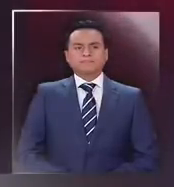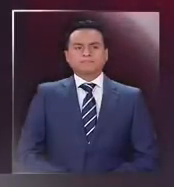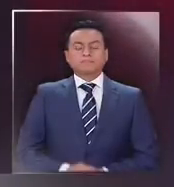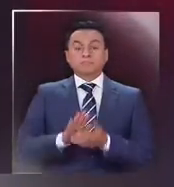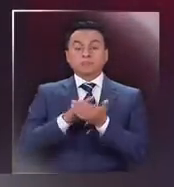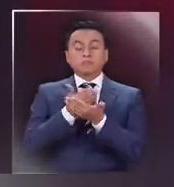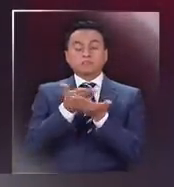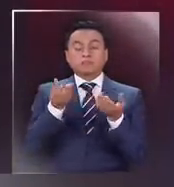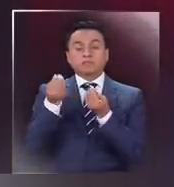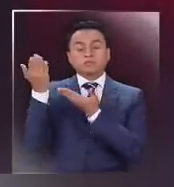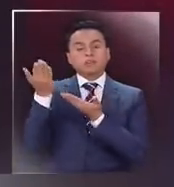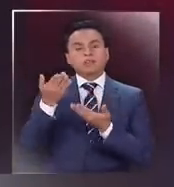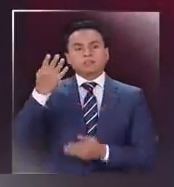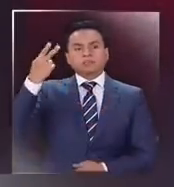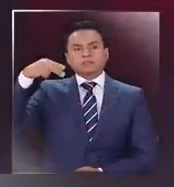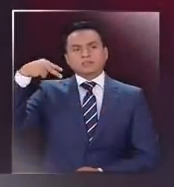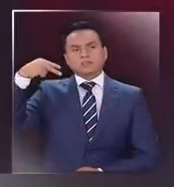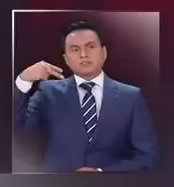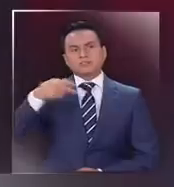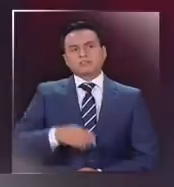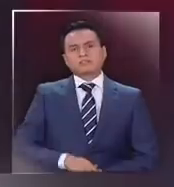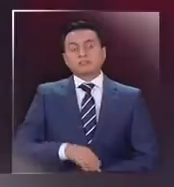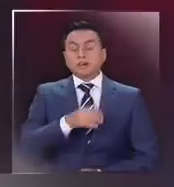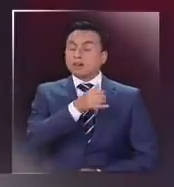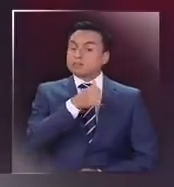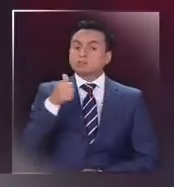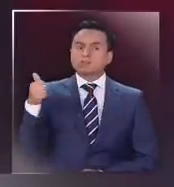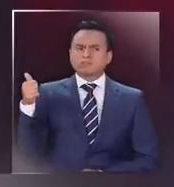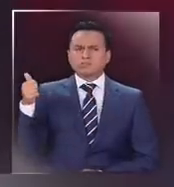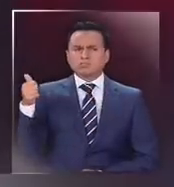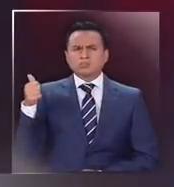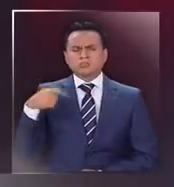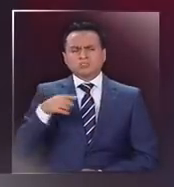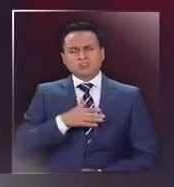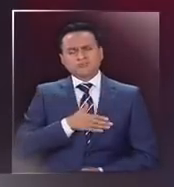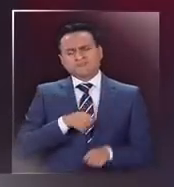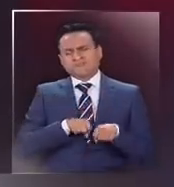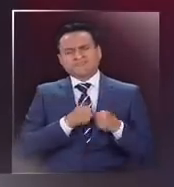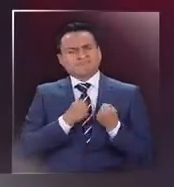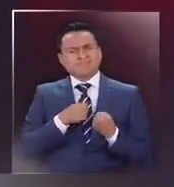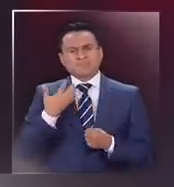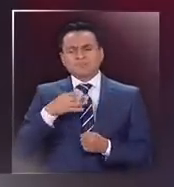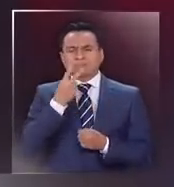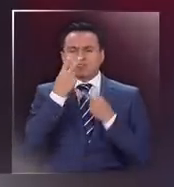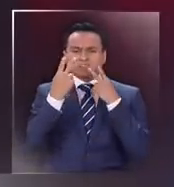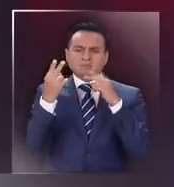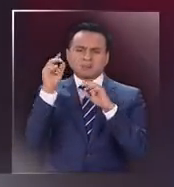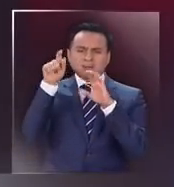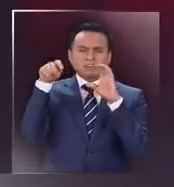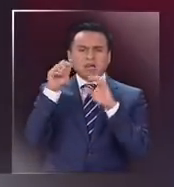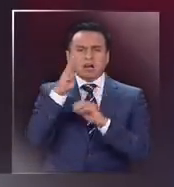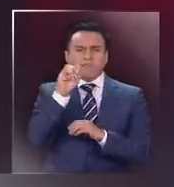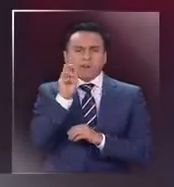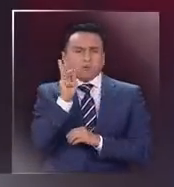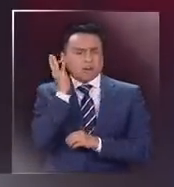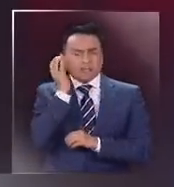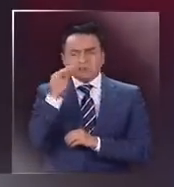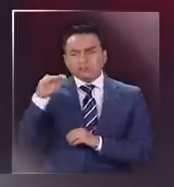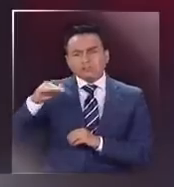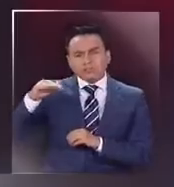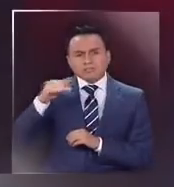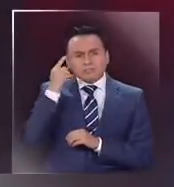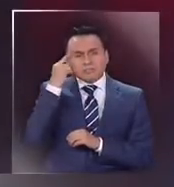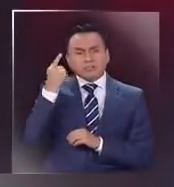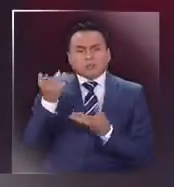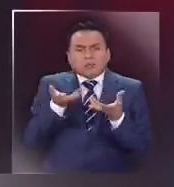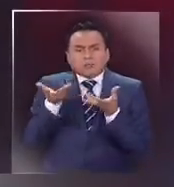¿Cómo están ustedes? Bienvenidos a las noticias. A todos, ¿verdad? A todos nos parte el corazón ver la imagen de Ámbar, chiquitita ella, pensar